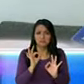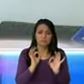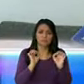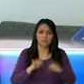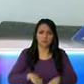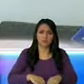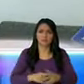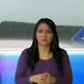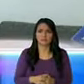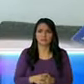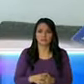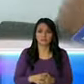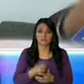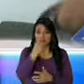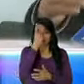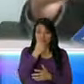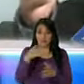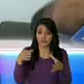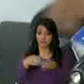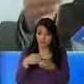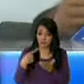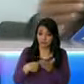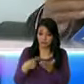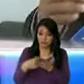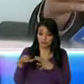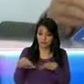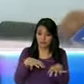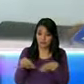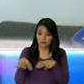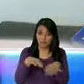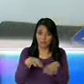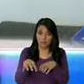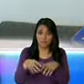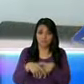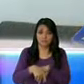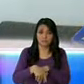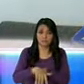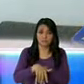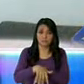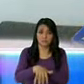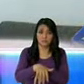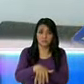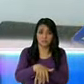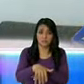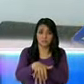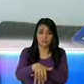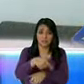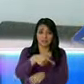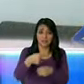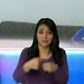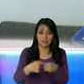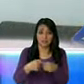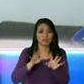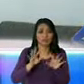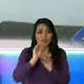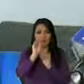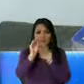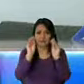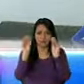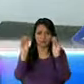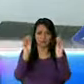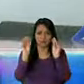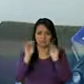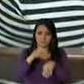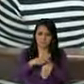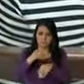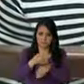y cualquier información de todo este tipo de actividades a esta gran marcha que vamos a movilizar en la ciudad de Quito les daremos a conocer a su